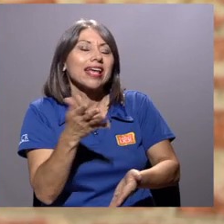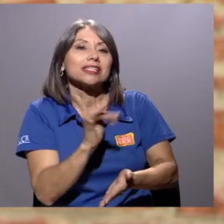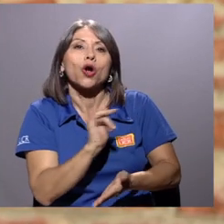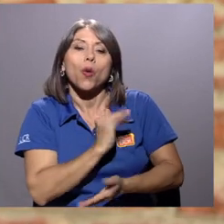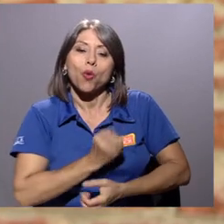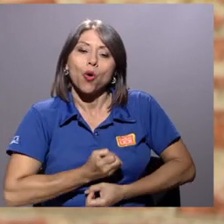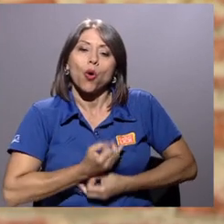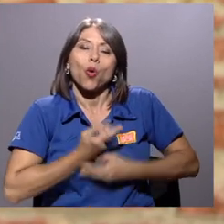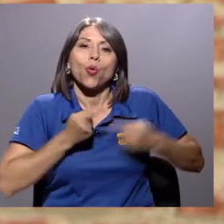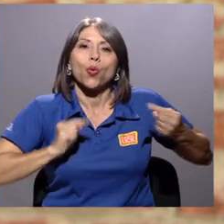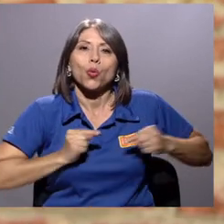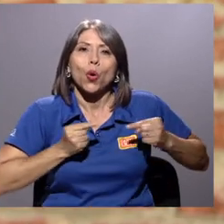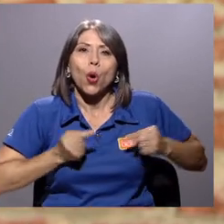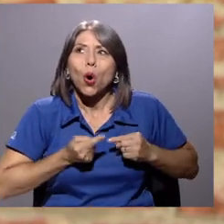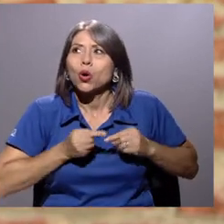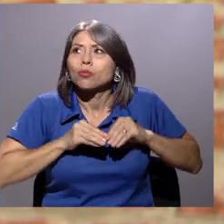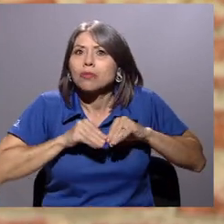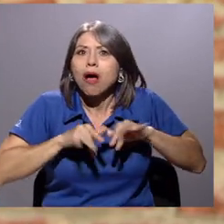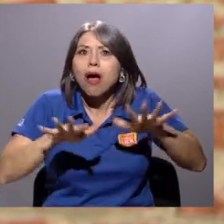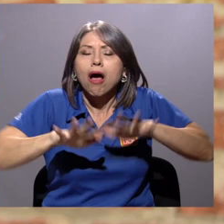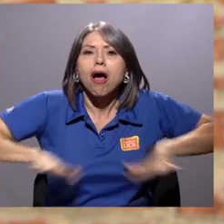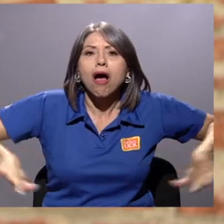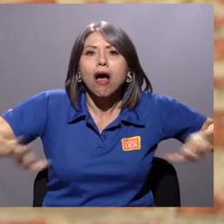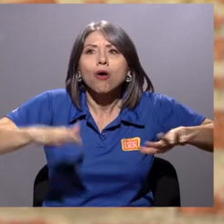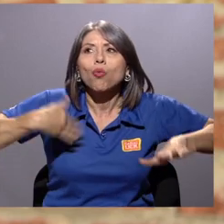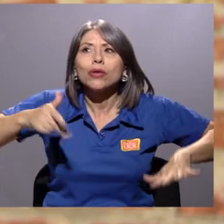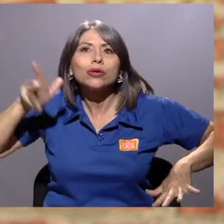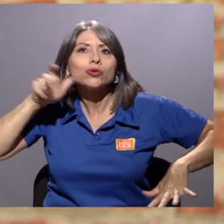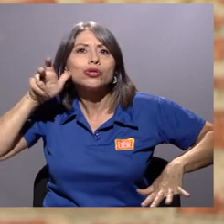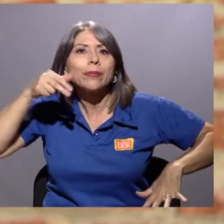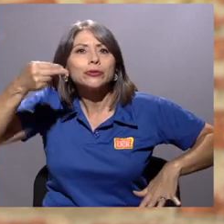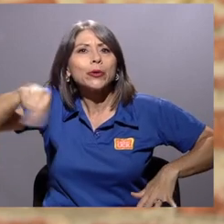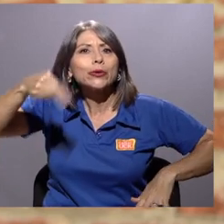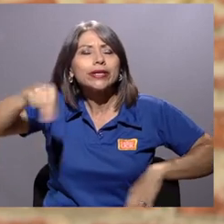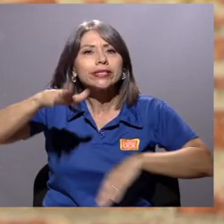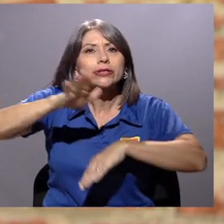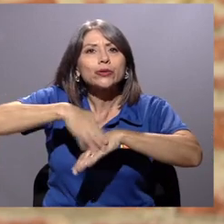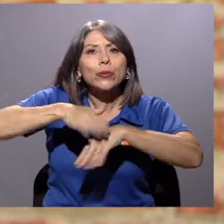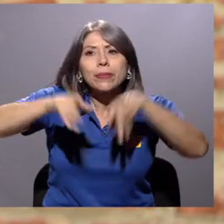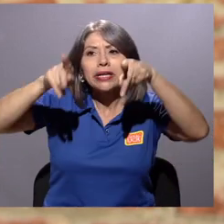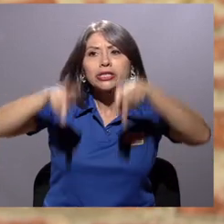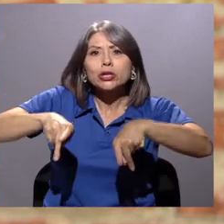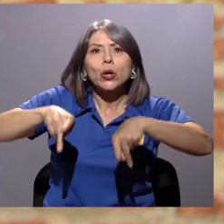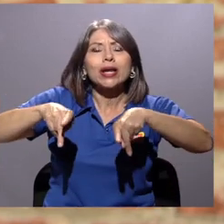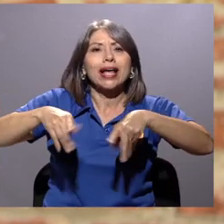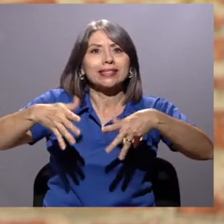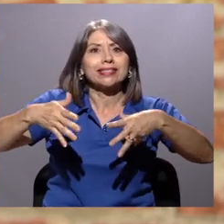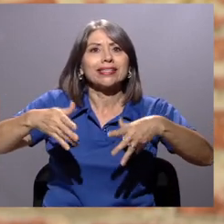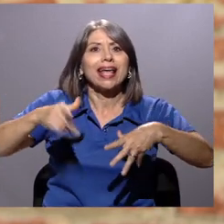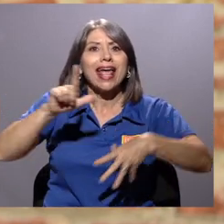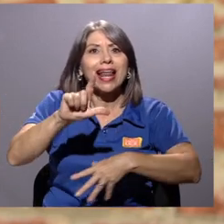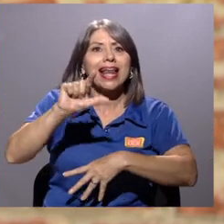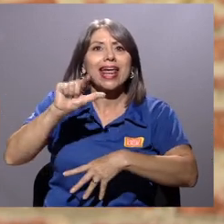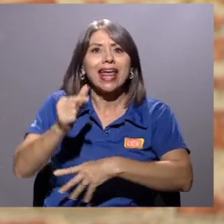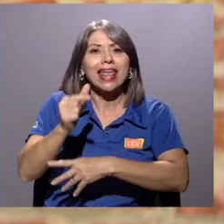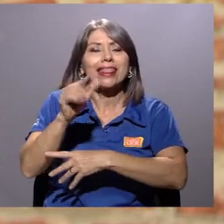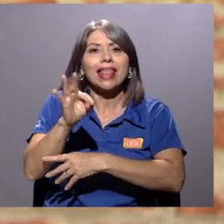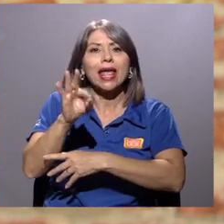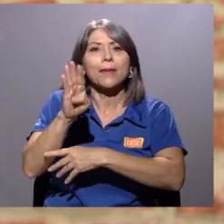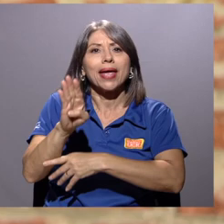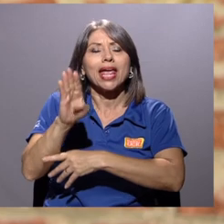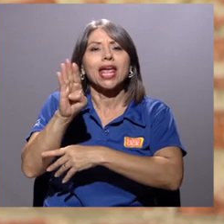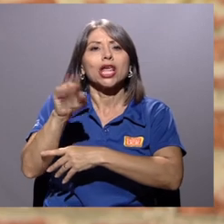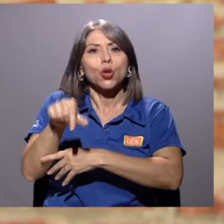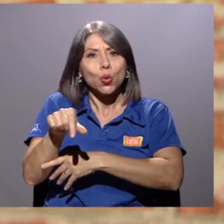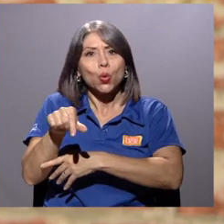se vive a lo largo de todo el mundo cuando escuchamos noticias de asesinatos de personas LGBTIQ alrededor del